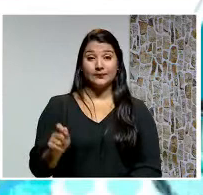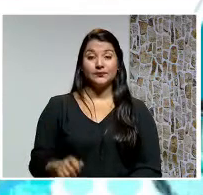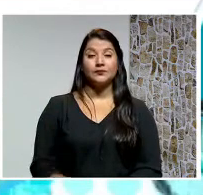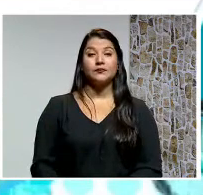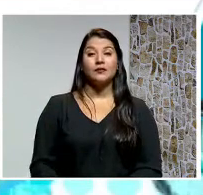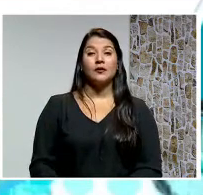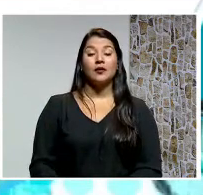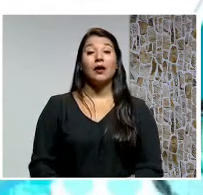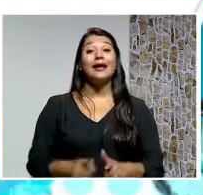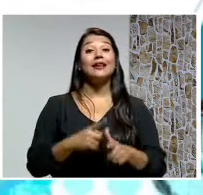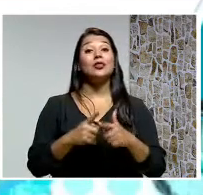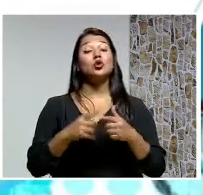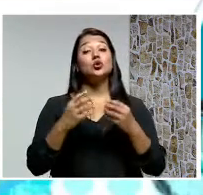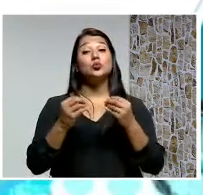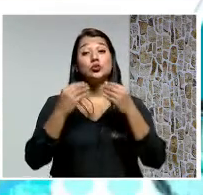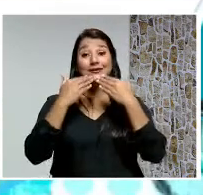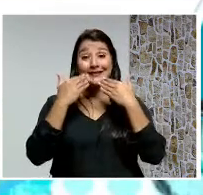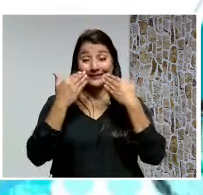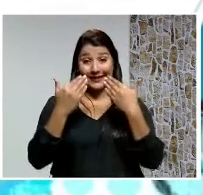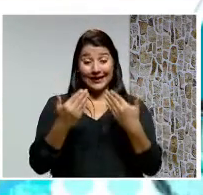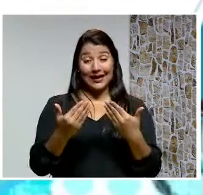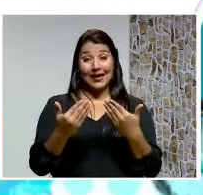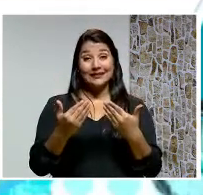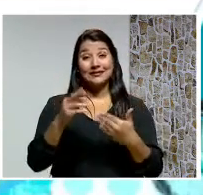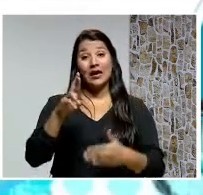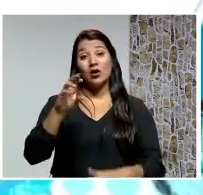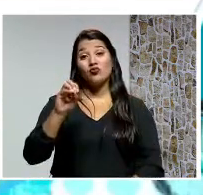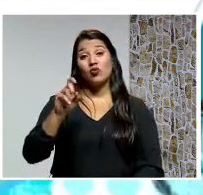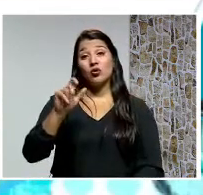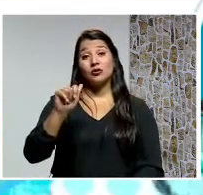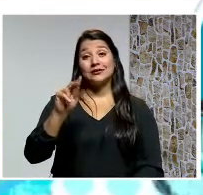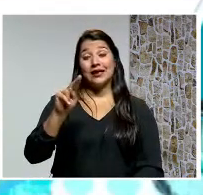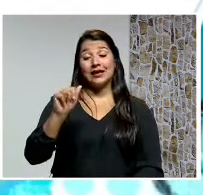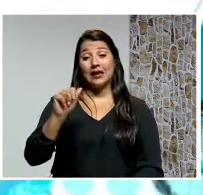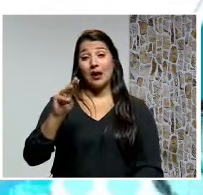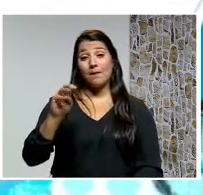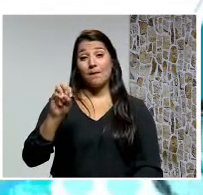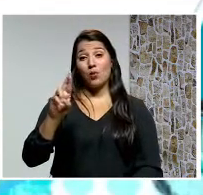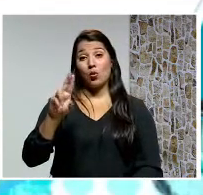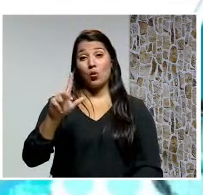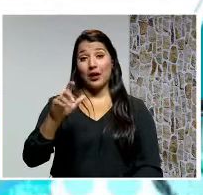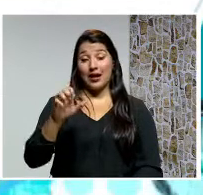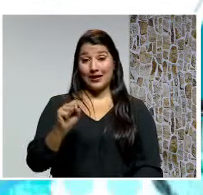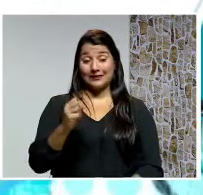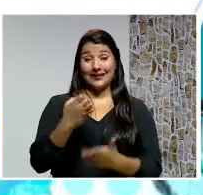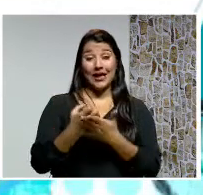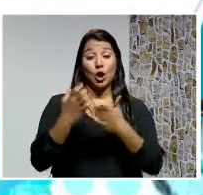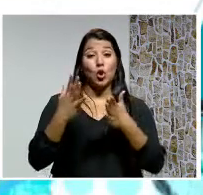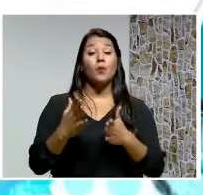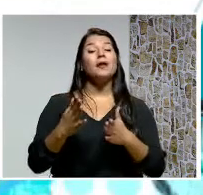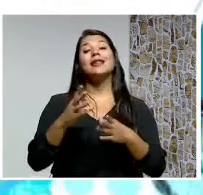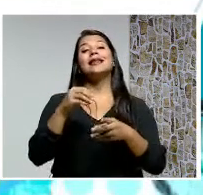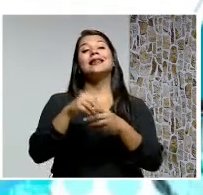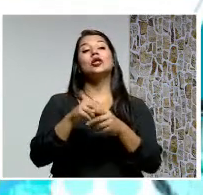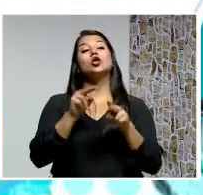deuda. Entonces, muchísimas gracias a Roxana Morales, economista del Observatorio Económico y Social de